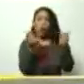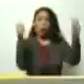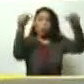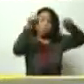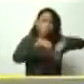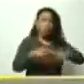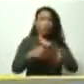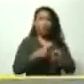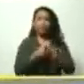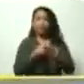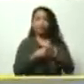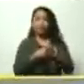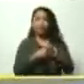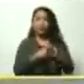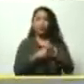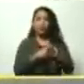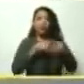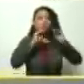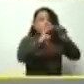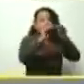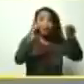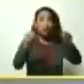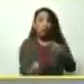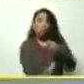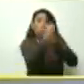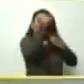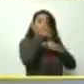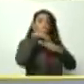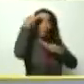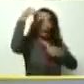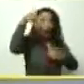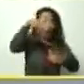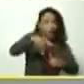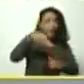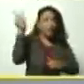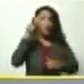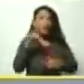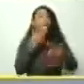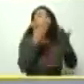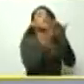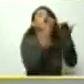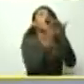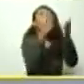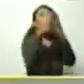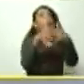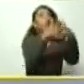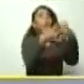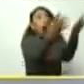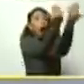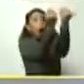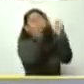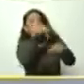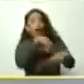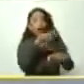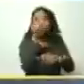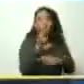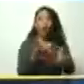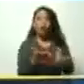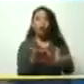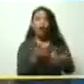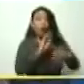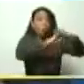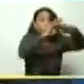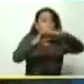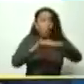haya llamado a intervenir militarmente al ejército de Estados Unidos en Venezuela, haya llamado a